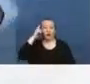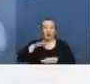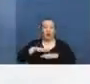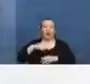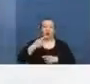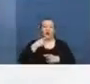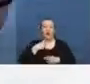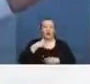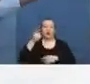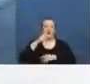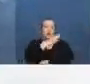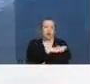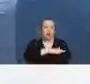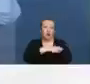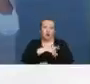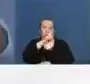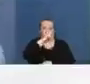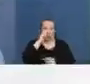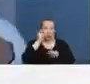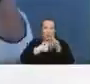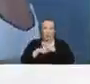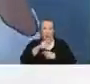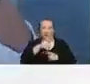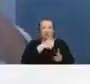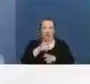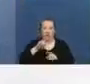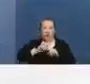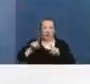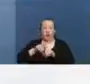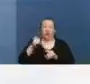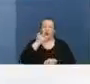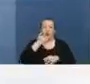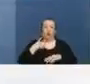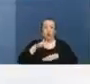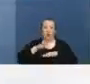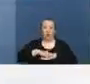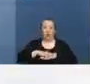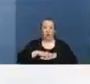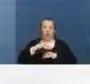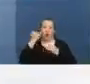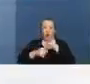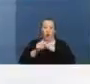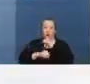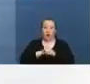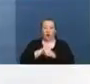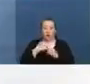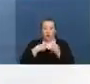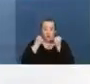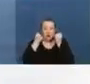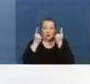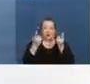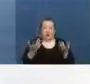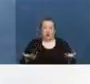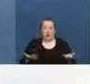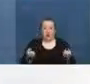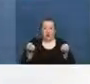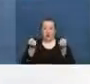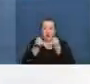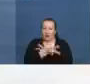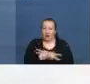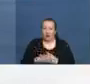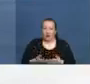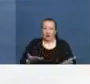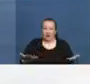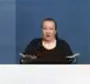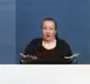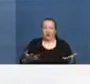hicimos hoy cosechamos todo lo que hicimos nosotros perversamente en últimos años qué barbaridad y es que